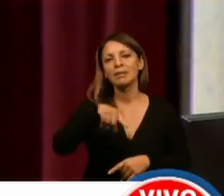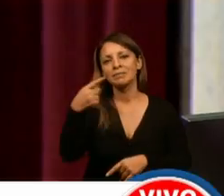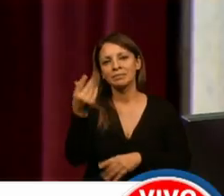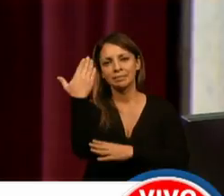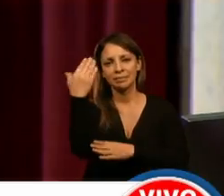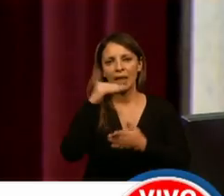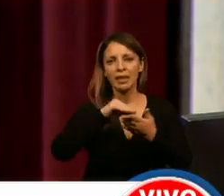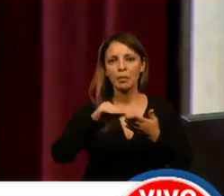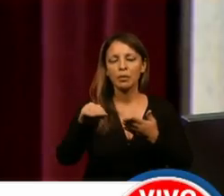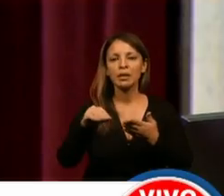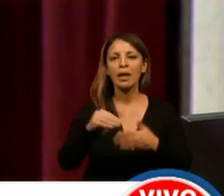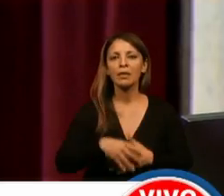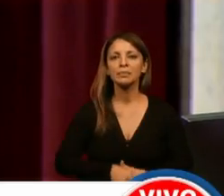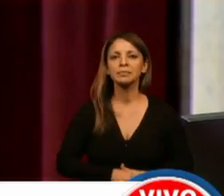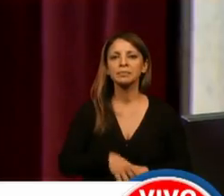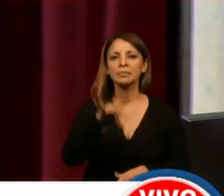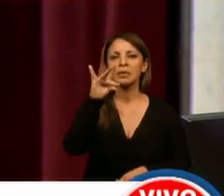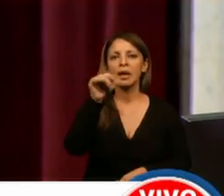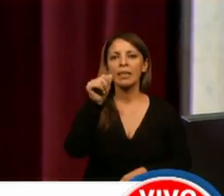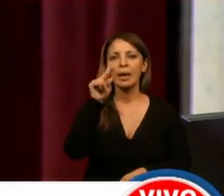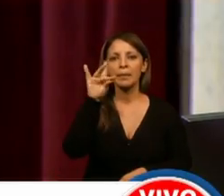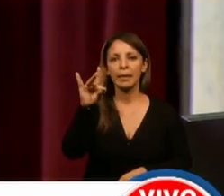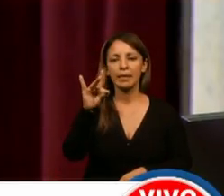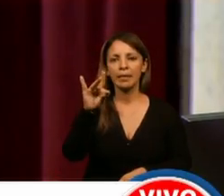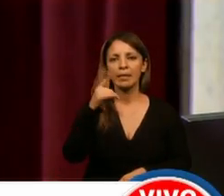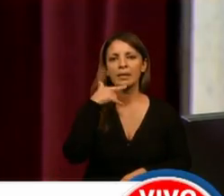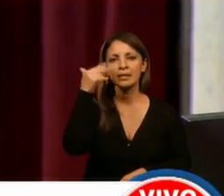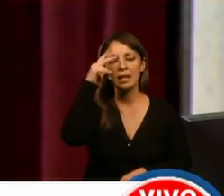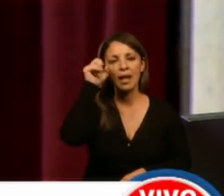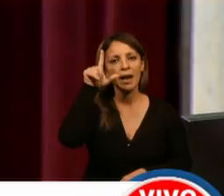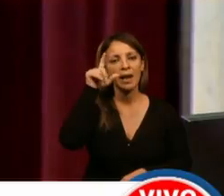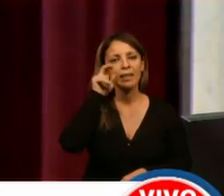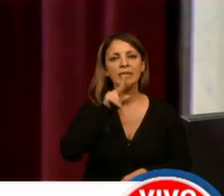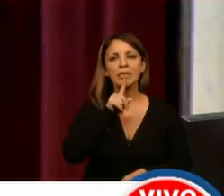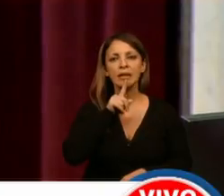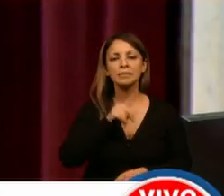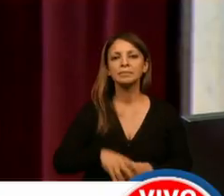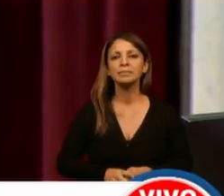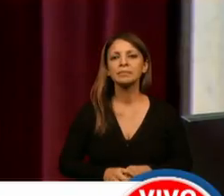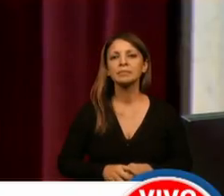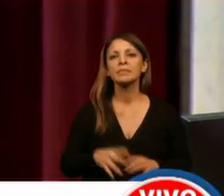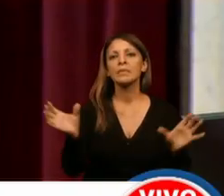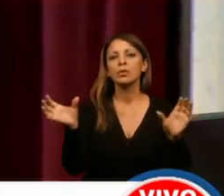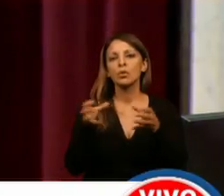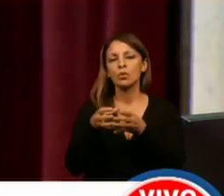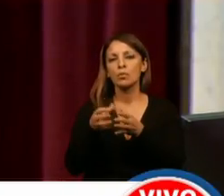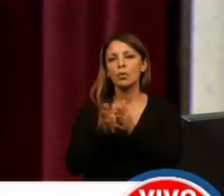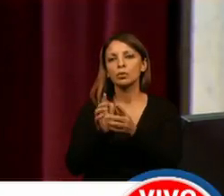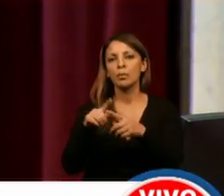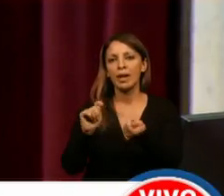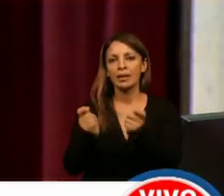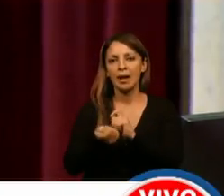diputado david pablo soler yt juntos por el cambio pro neuquén